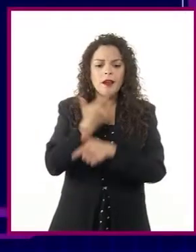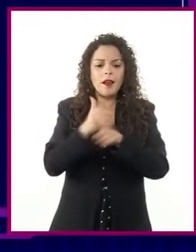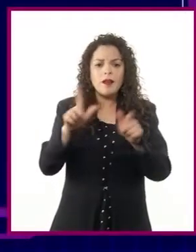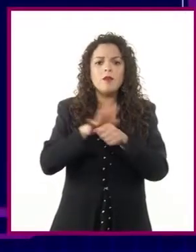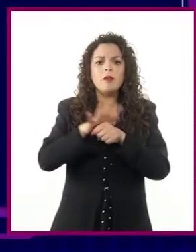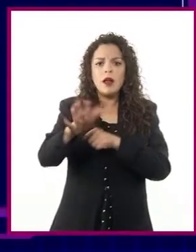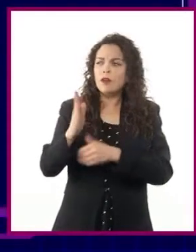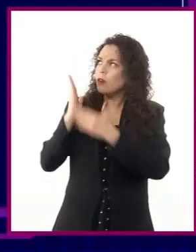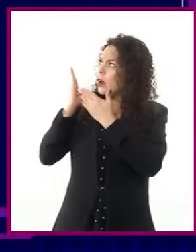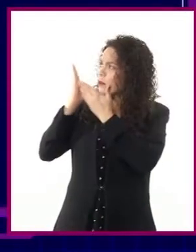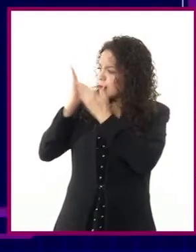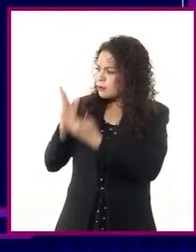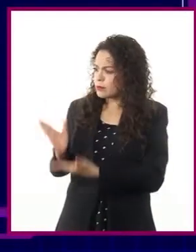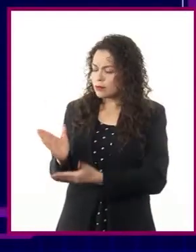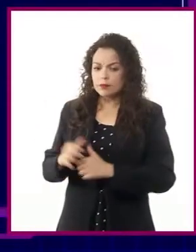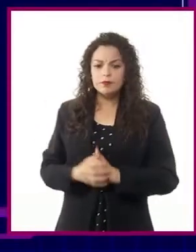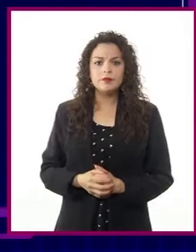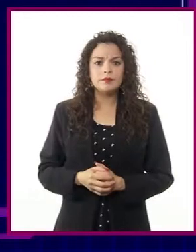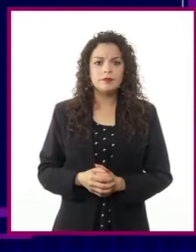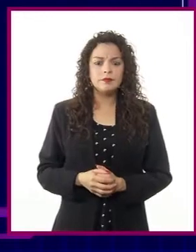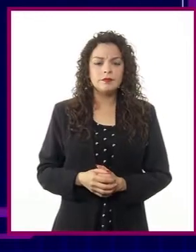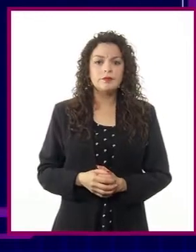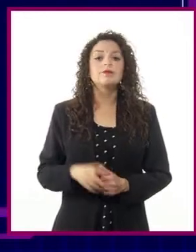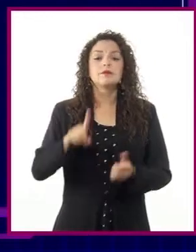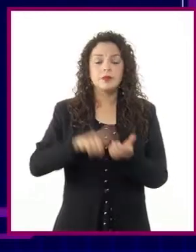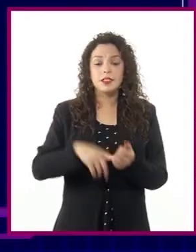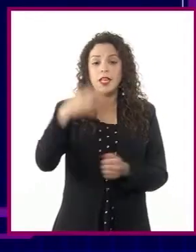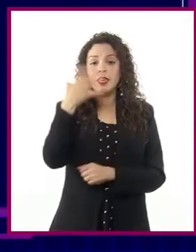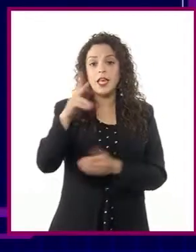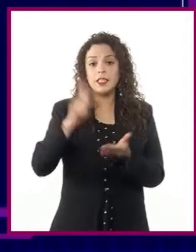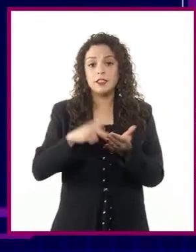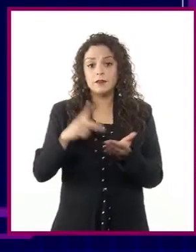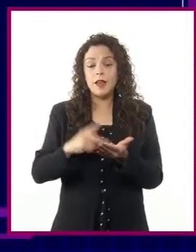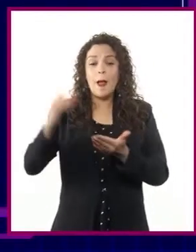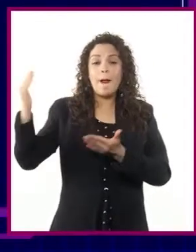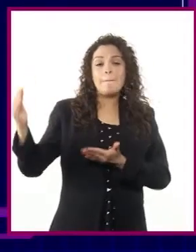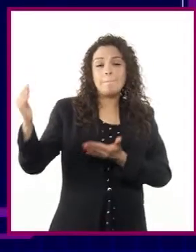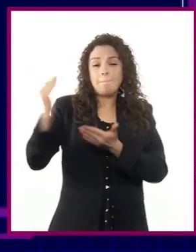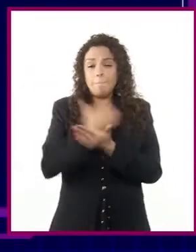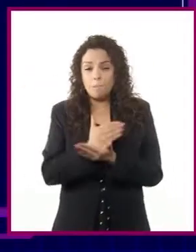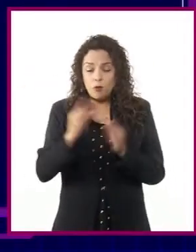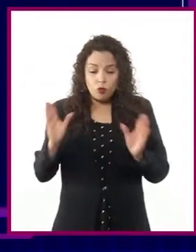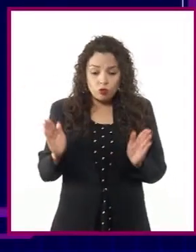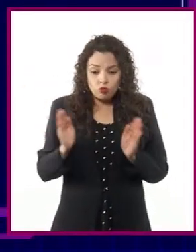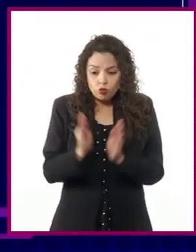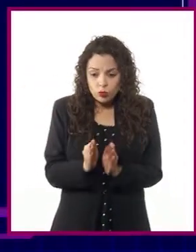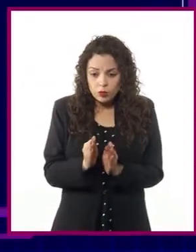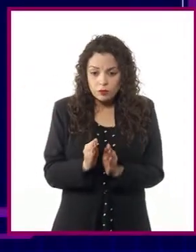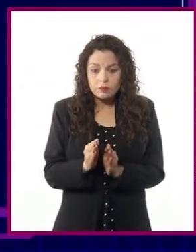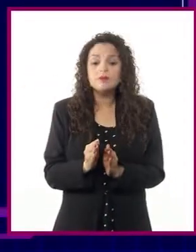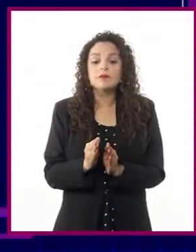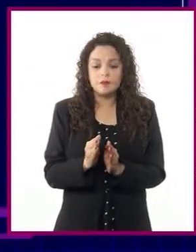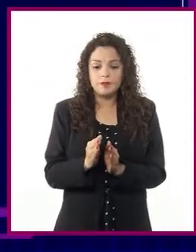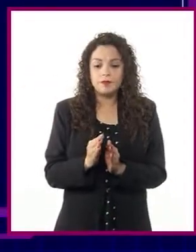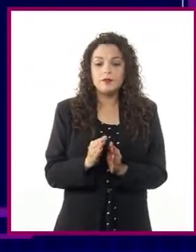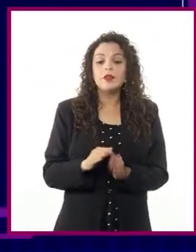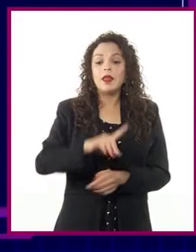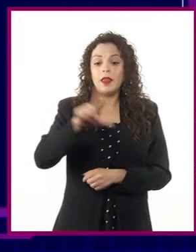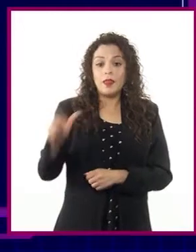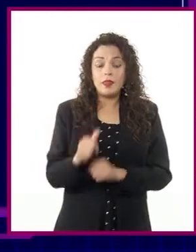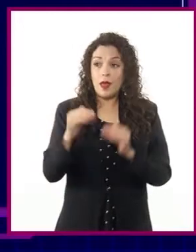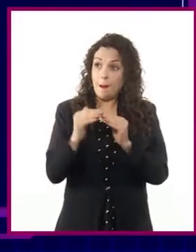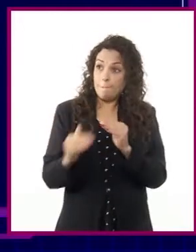presenta como inmediatamente inferior será 10 veces más pequeña que ella y la unidad inmediatamente superior a